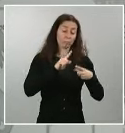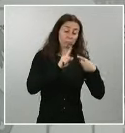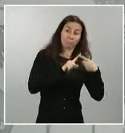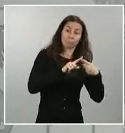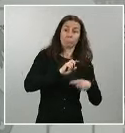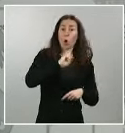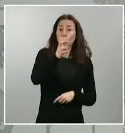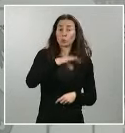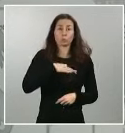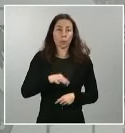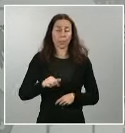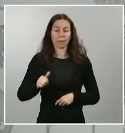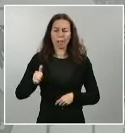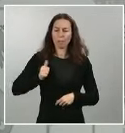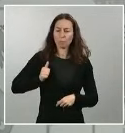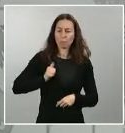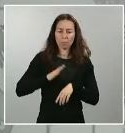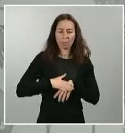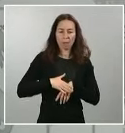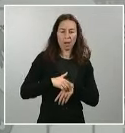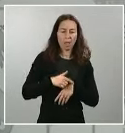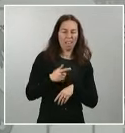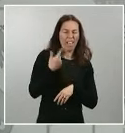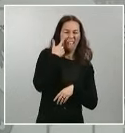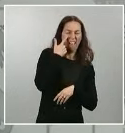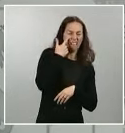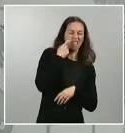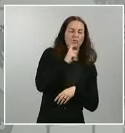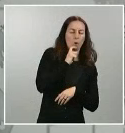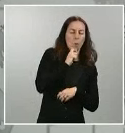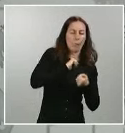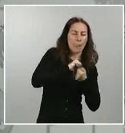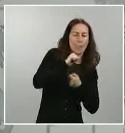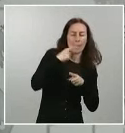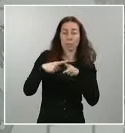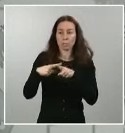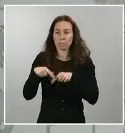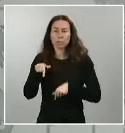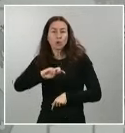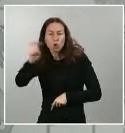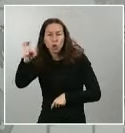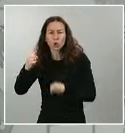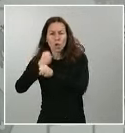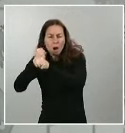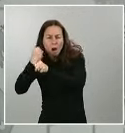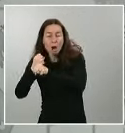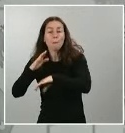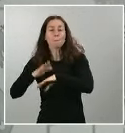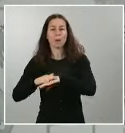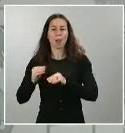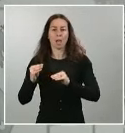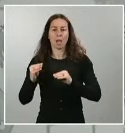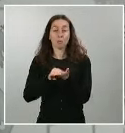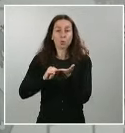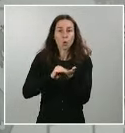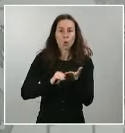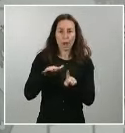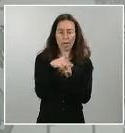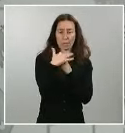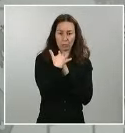ayudar. Para mí, uno de los descubrimientos más maravillosos de estas últimas semanas y que además nos está deparando